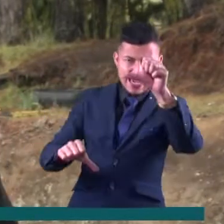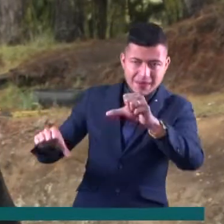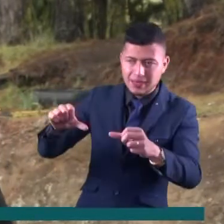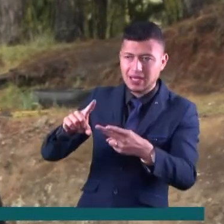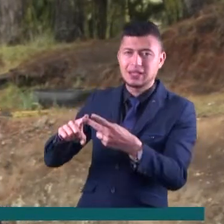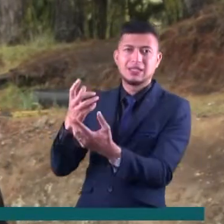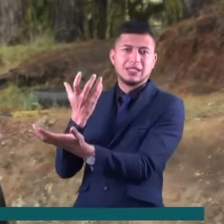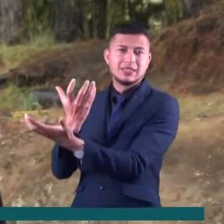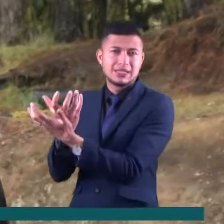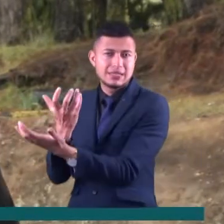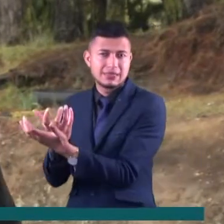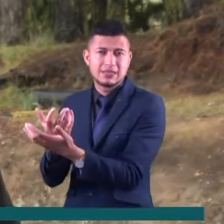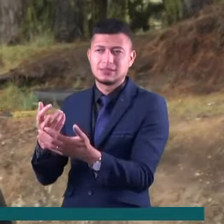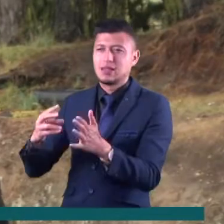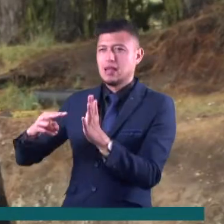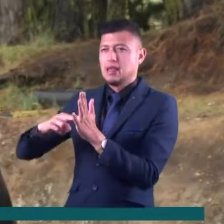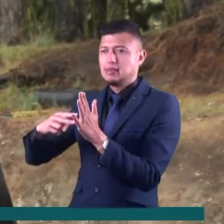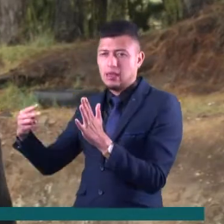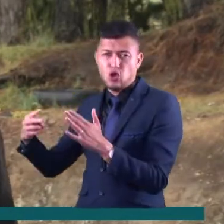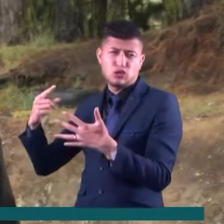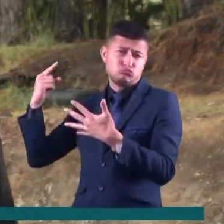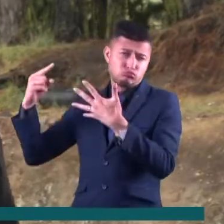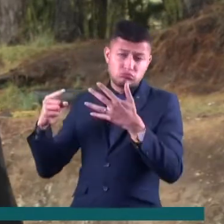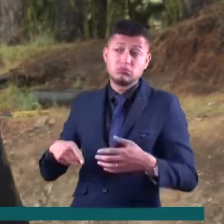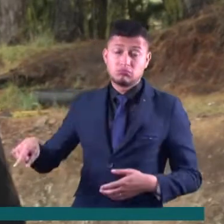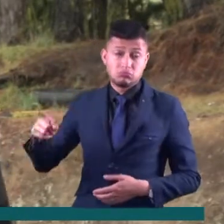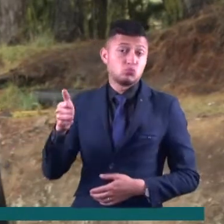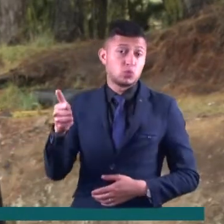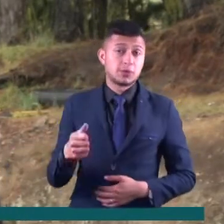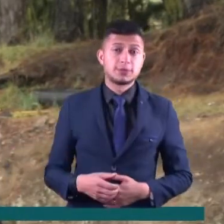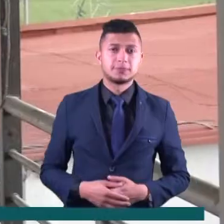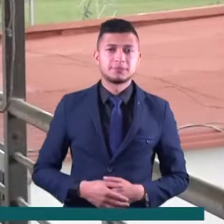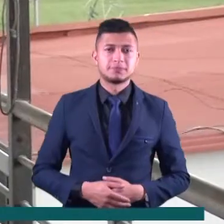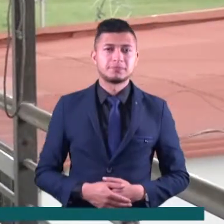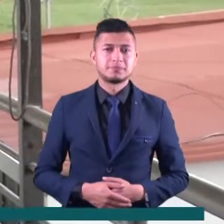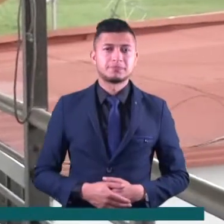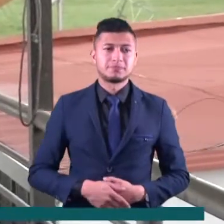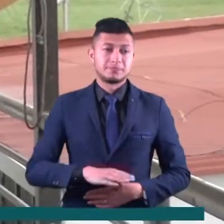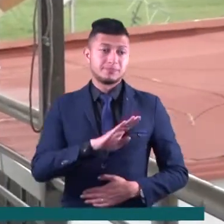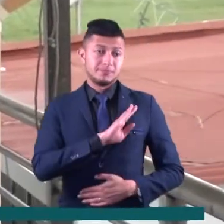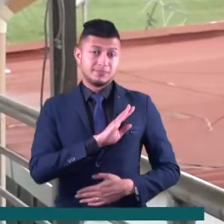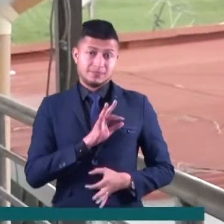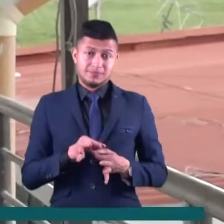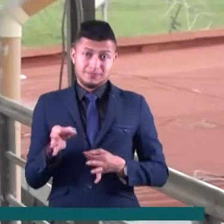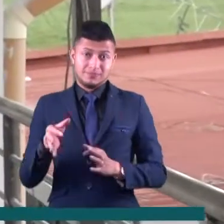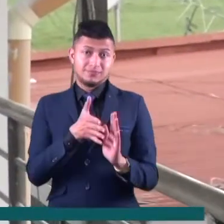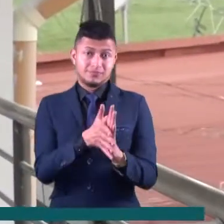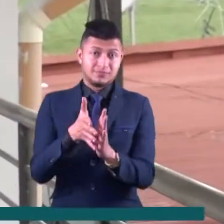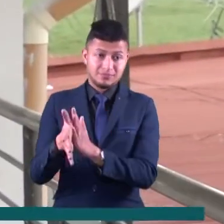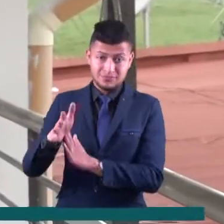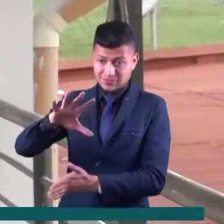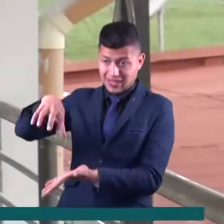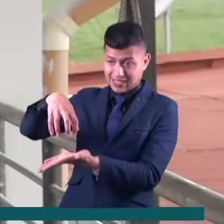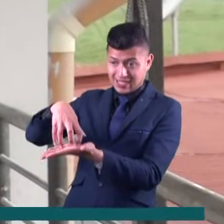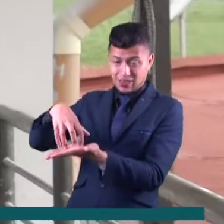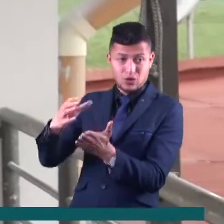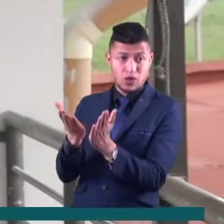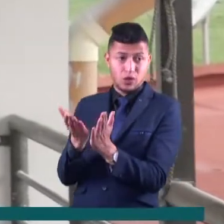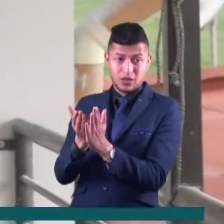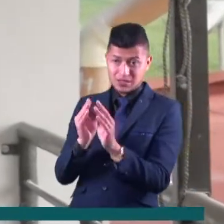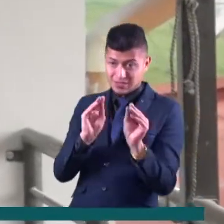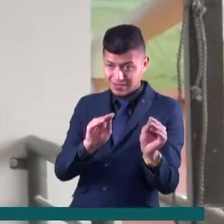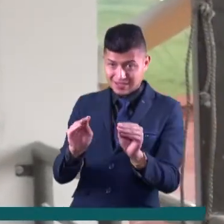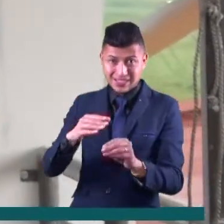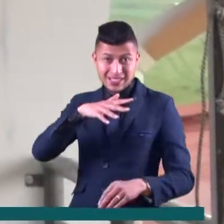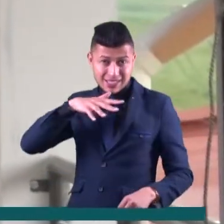la ciencias naturales y la tecnología Me parece muy bien de acuerdo a la administración municipal el centro educativo